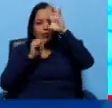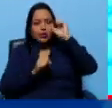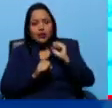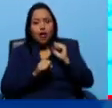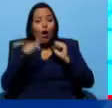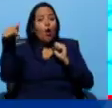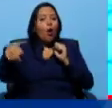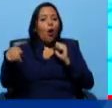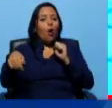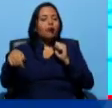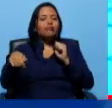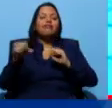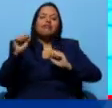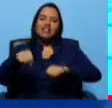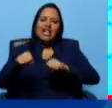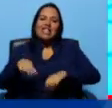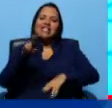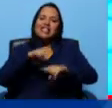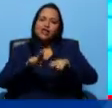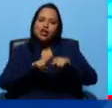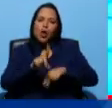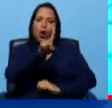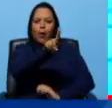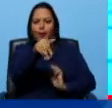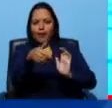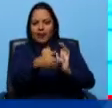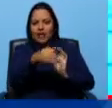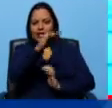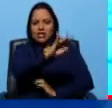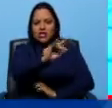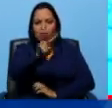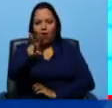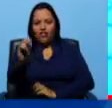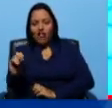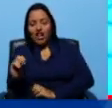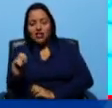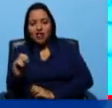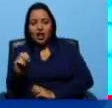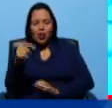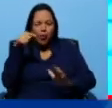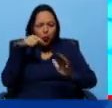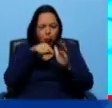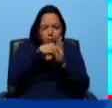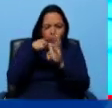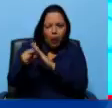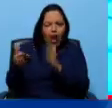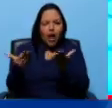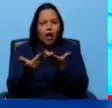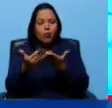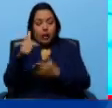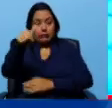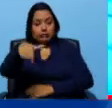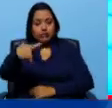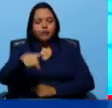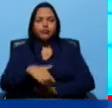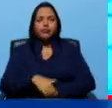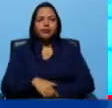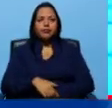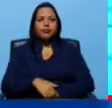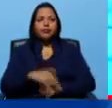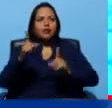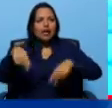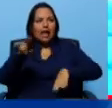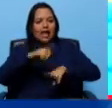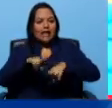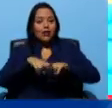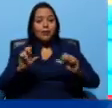partir de hoy pues están 1.320 niños en esta escuela. Aquí tenemos también los niños